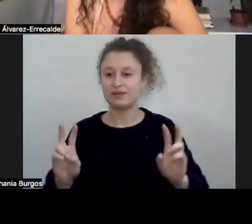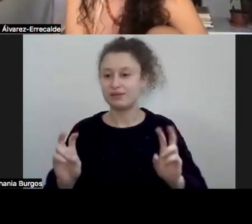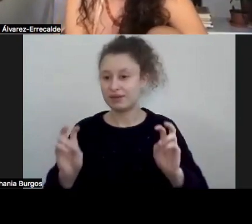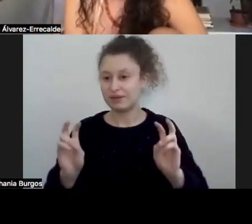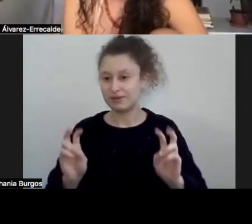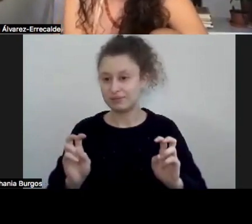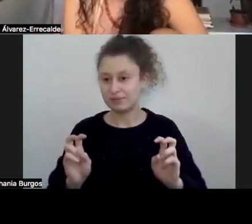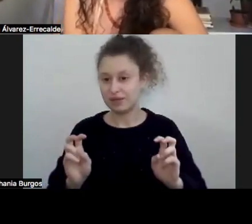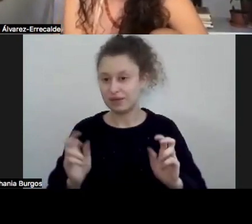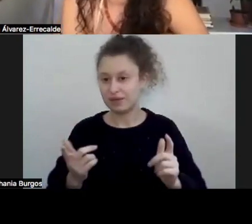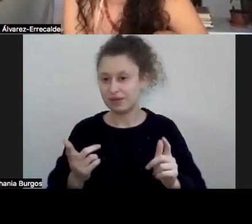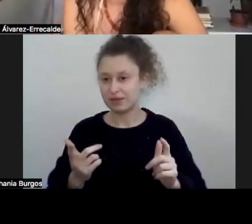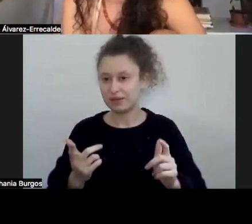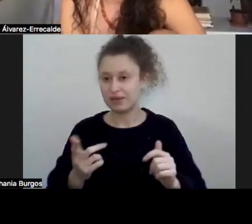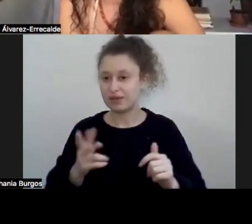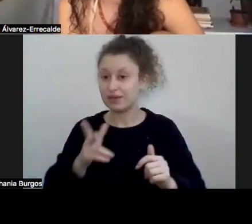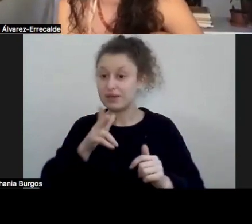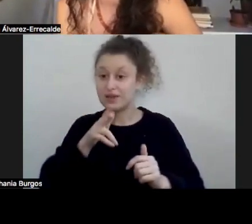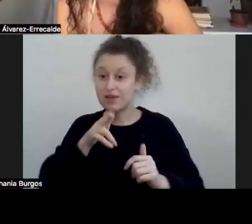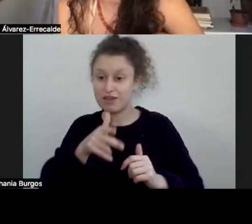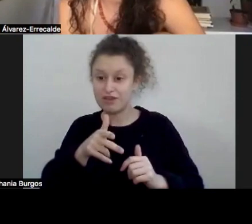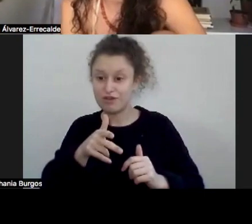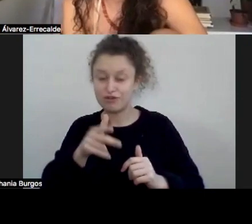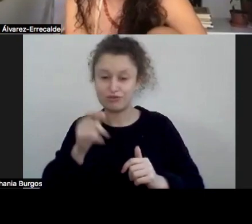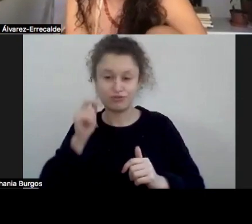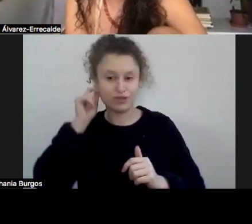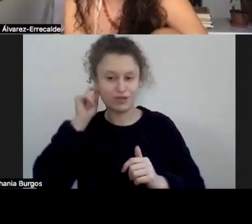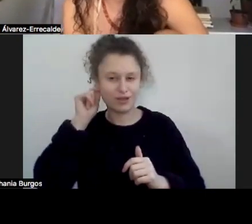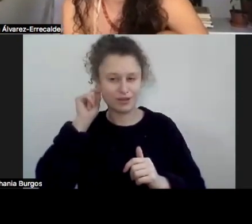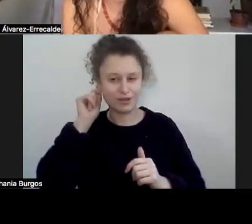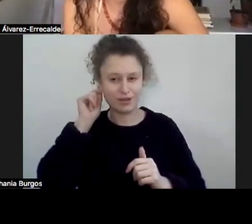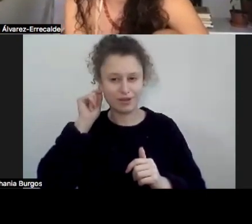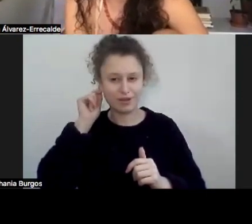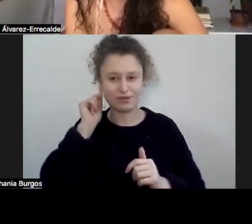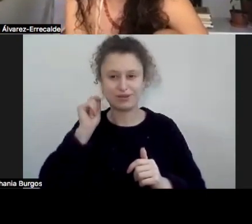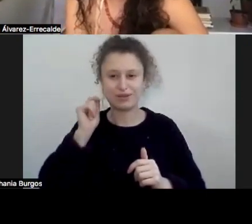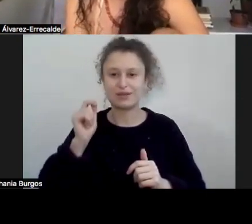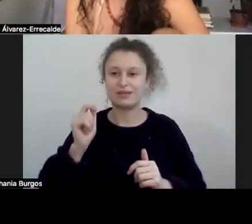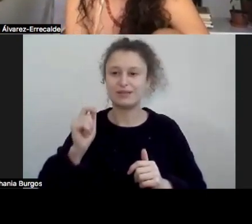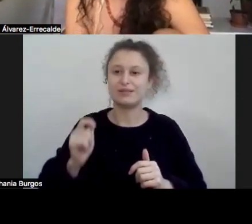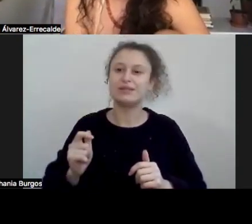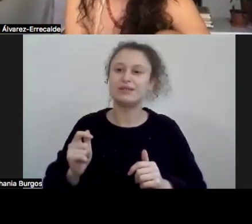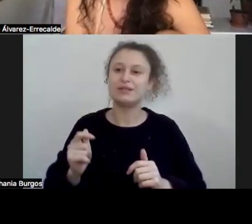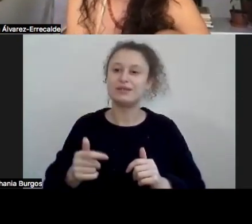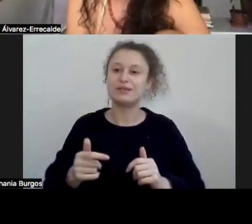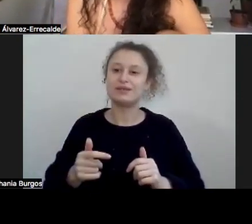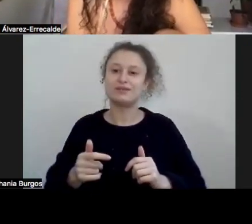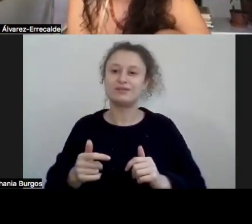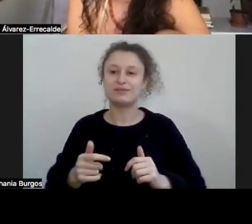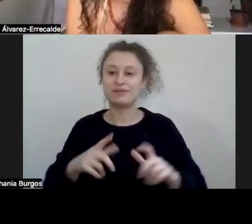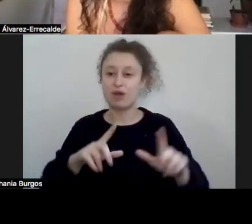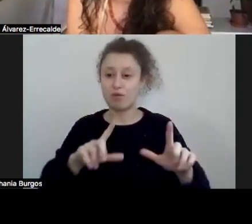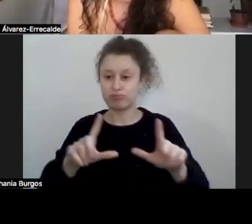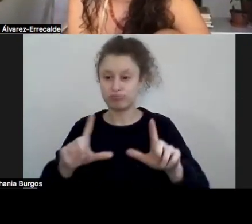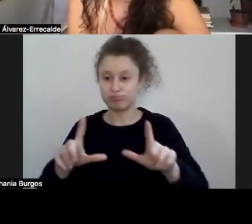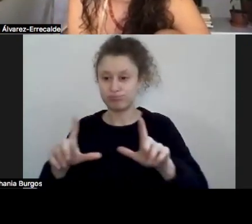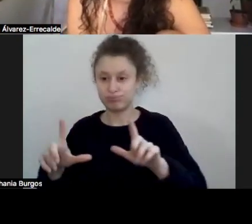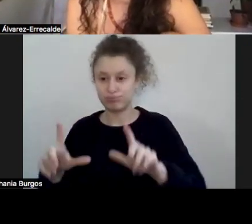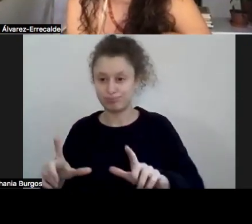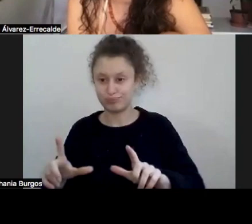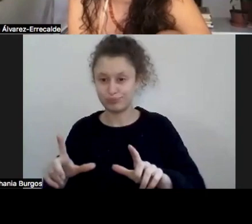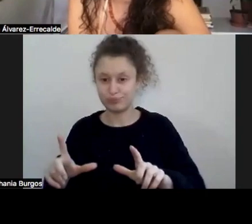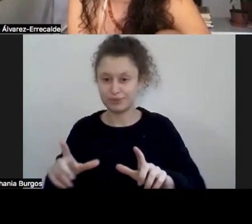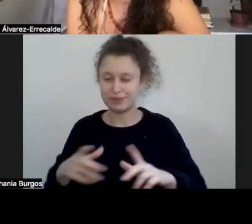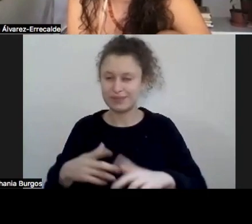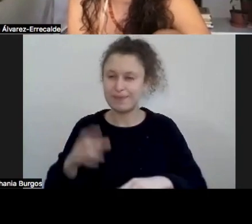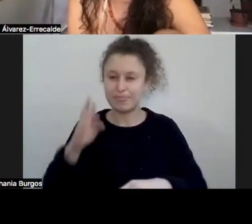que sean nuestros hijos y nuestras hijas, o las personas mayores que también forman parte del libro, también el respeto a la hora de